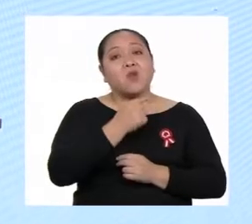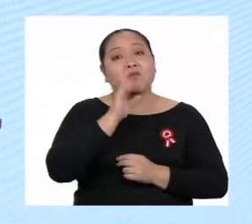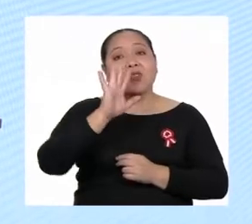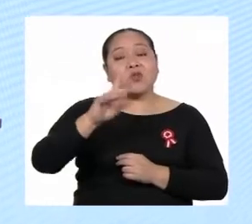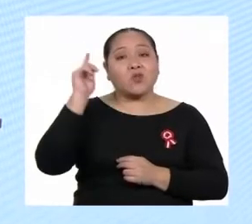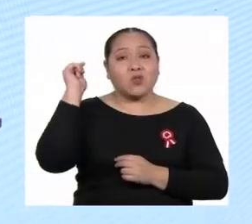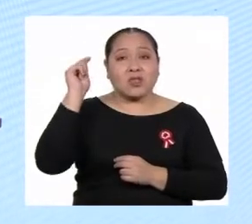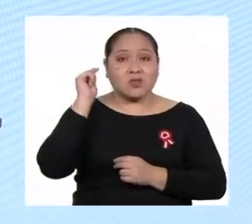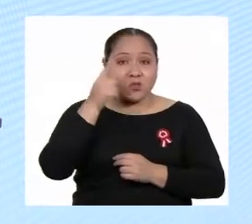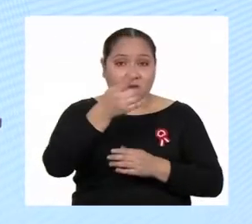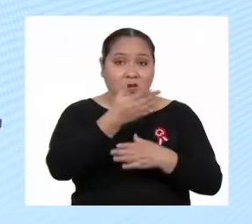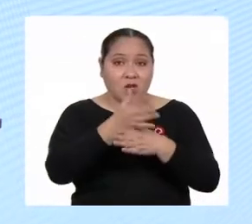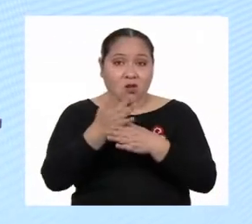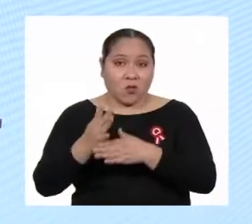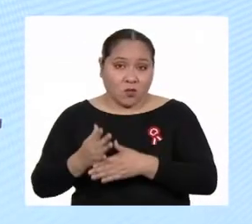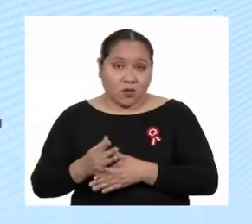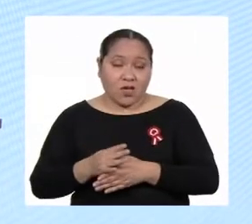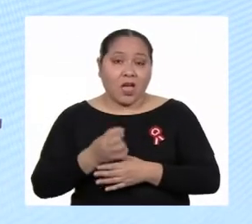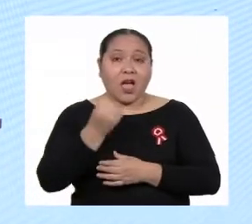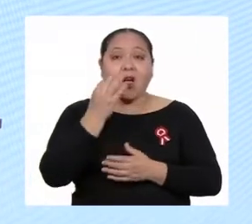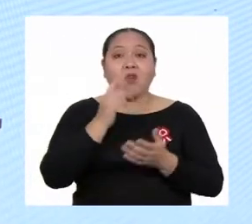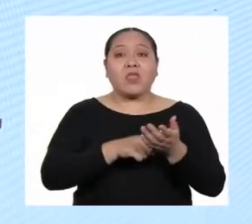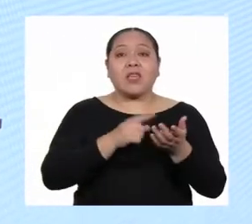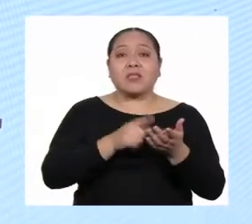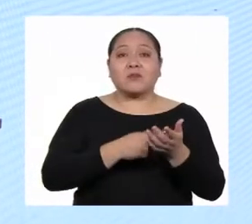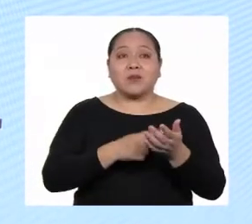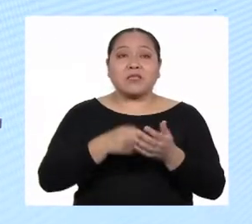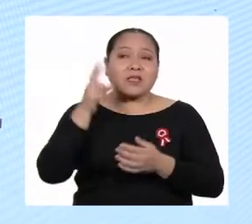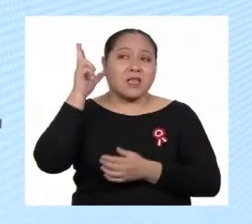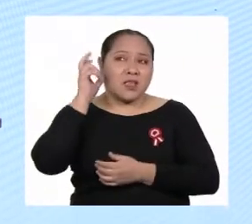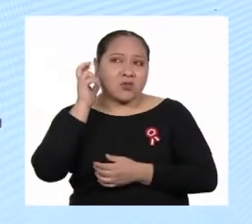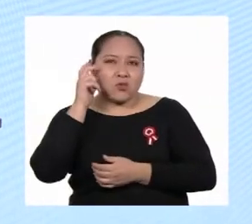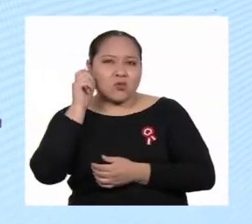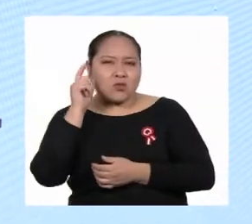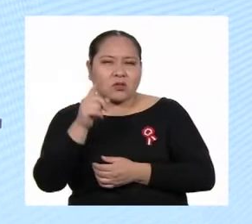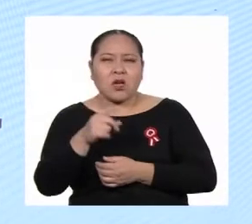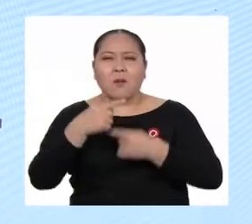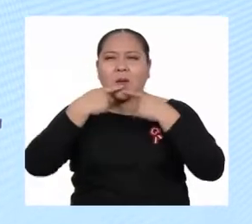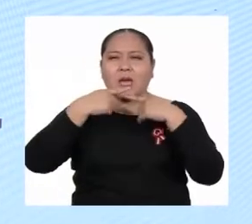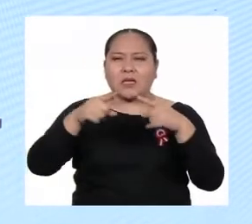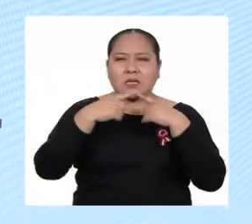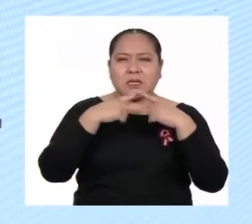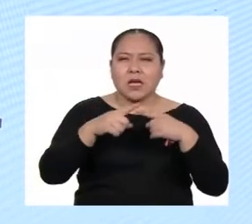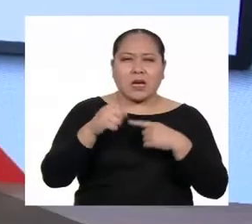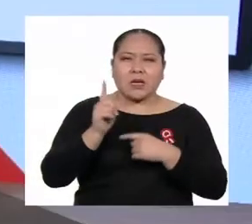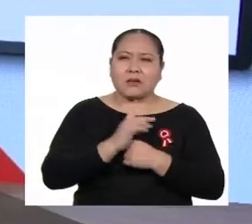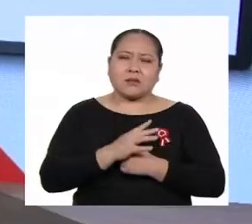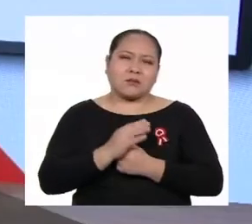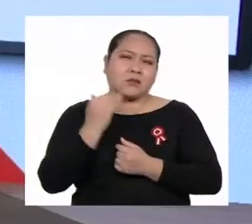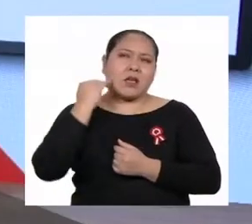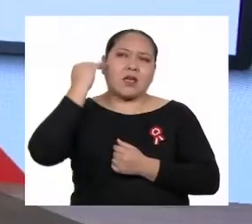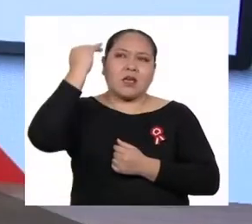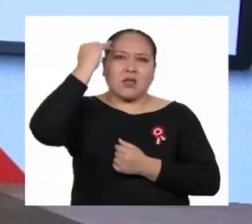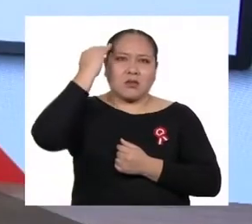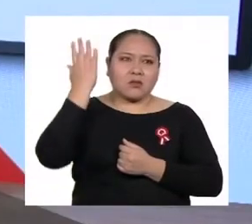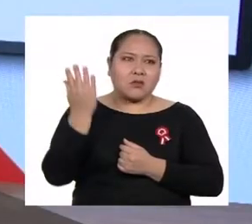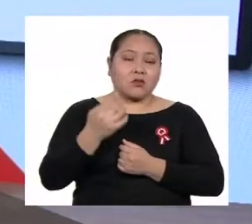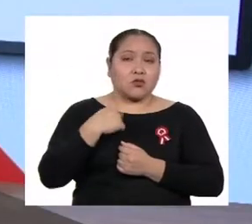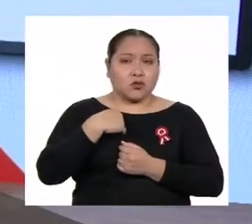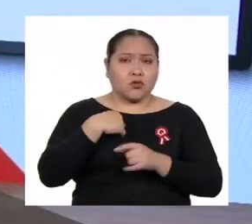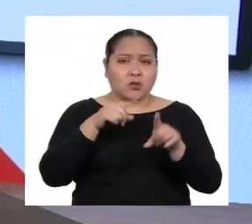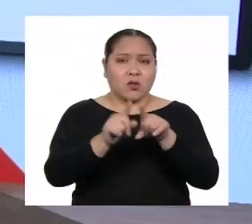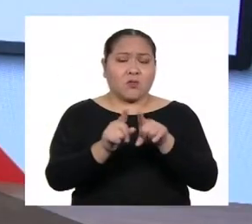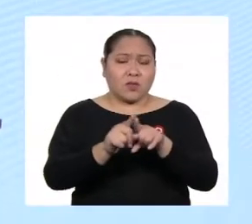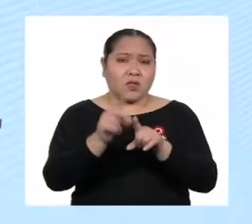que compartes porque a veces uno escucha mensajes desinformados sobre las personas mayores. Yo misma he escuchado